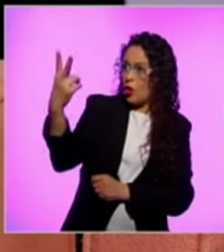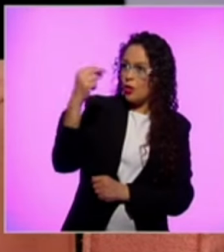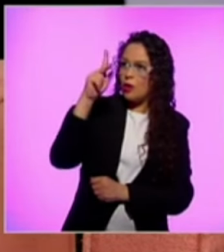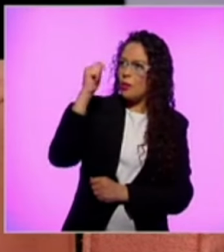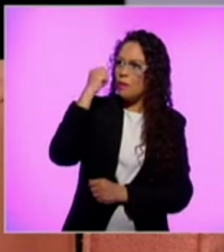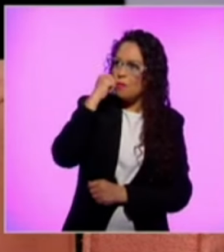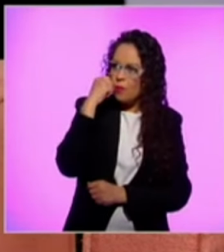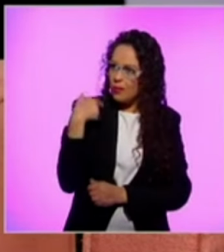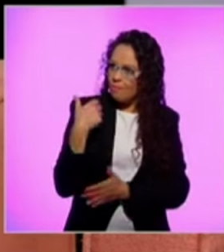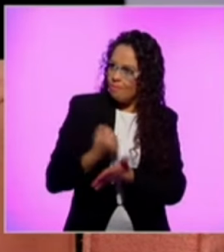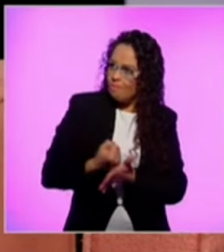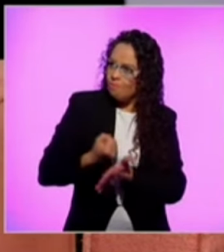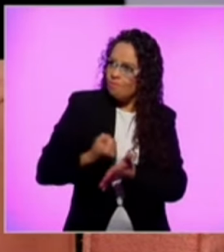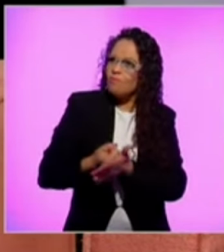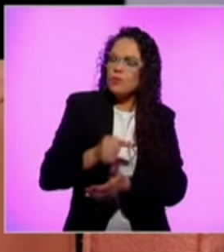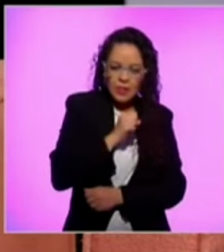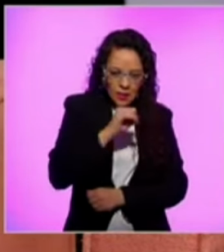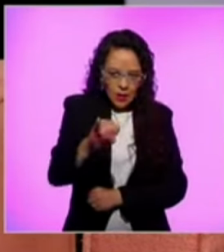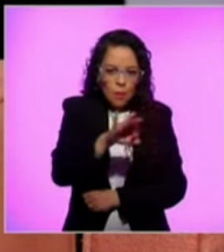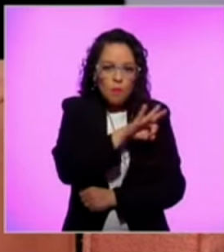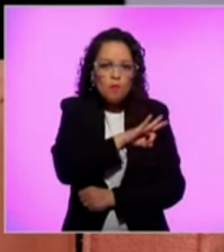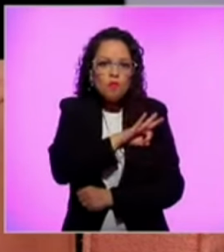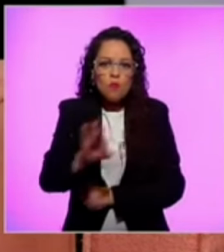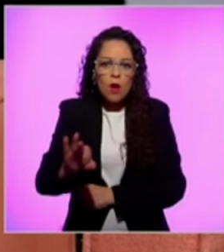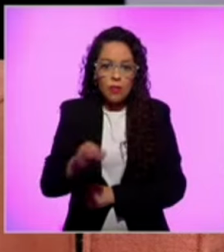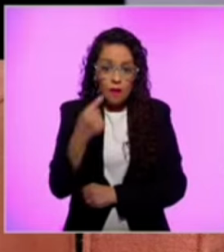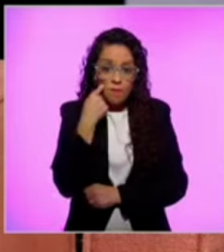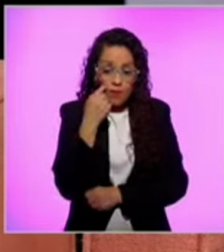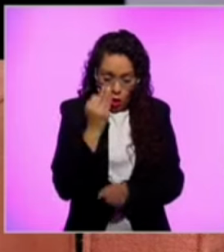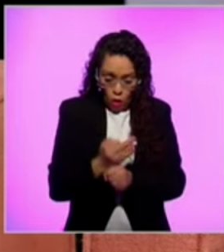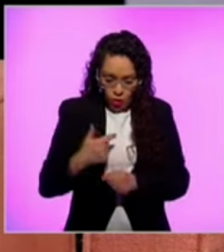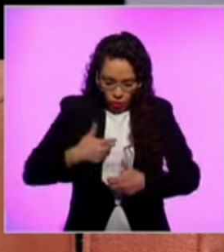vez en un fuerte, sí se puede y lo estoy haciendo y lo voy a seguir